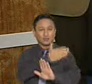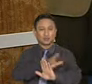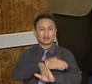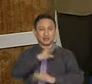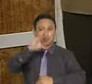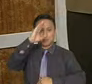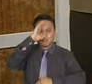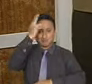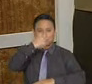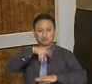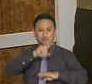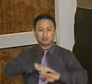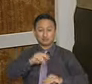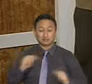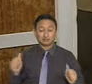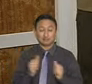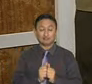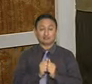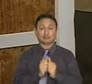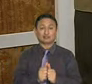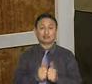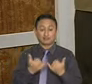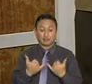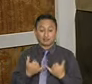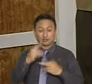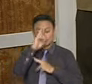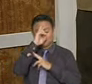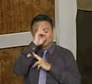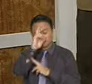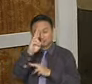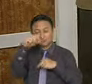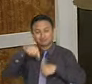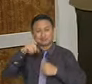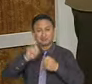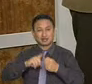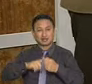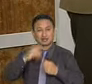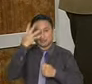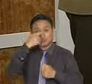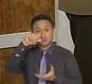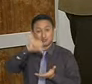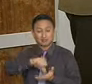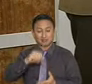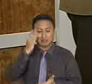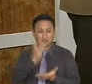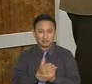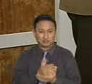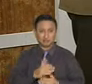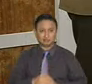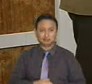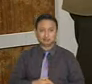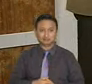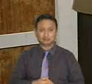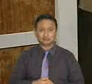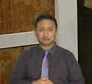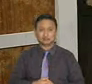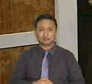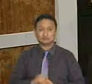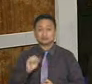de la Policía Nacional que nos acompaña en este homenaje a nuestra bella ciudad y nos vamos a un corte mi querido